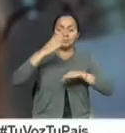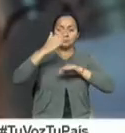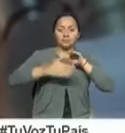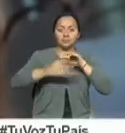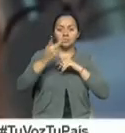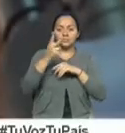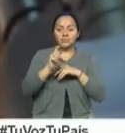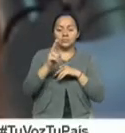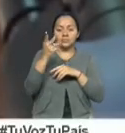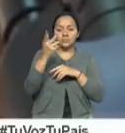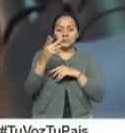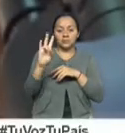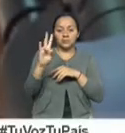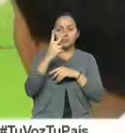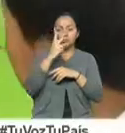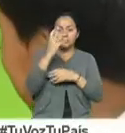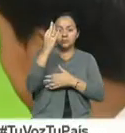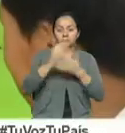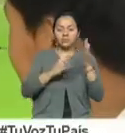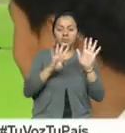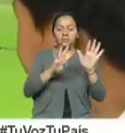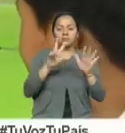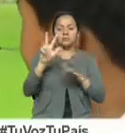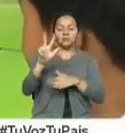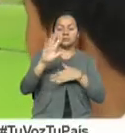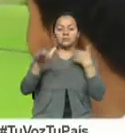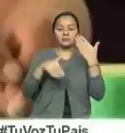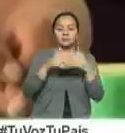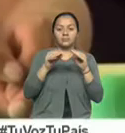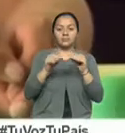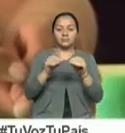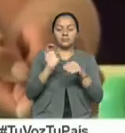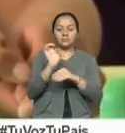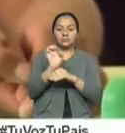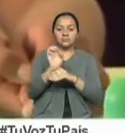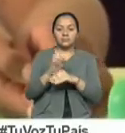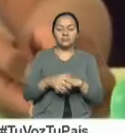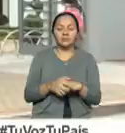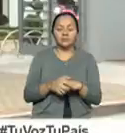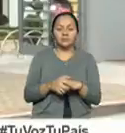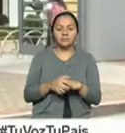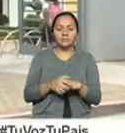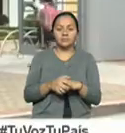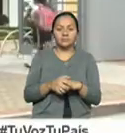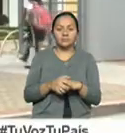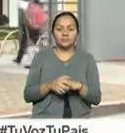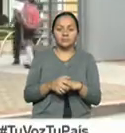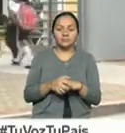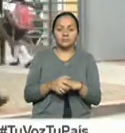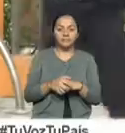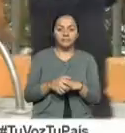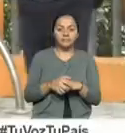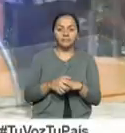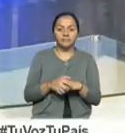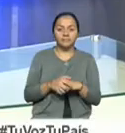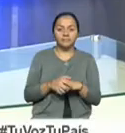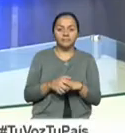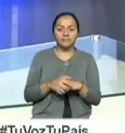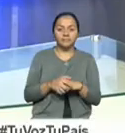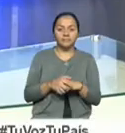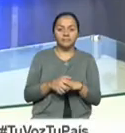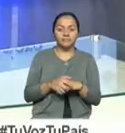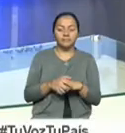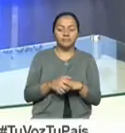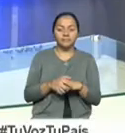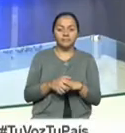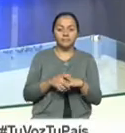se prevé inaugurar un total de 93 unidades educativas en el país. Luis Andrade, Noticiero Ciudadano.